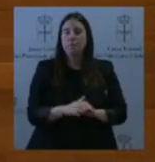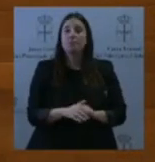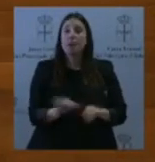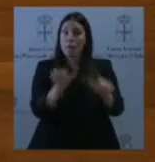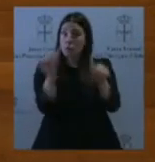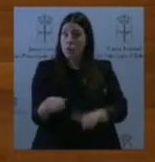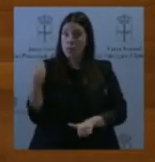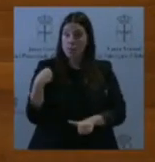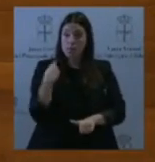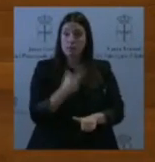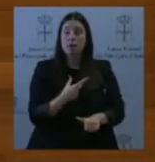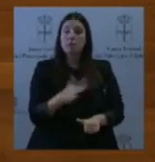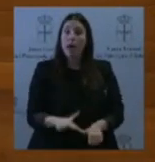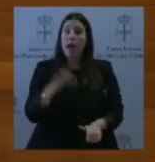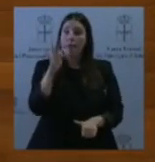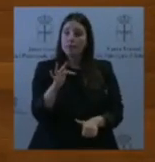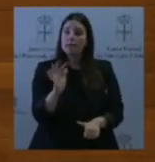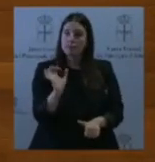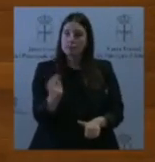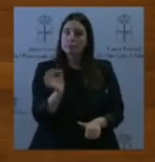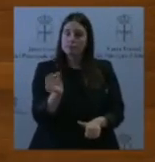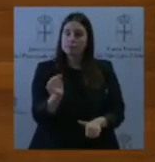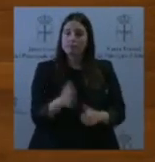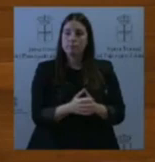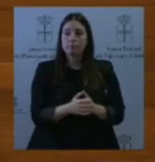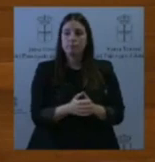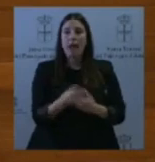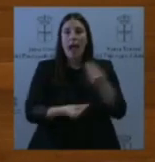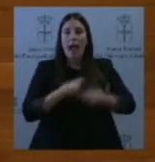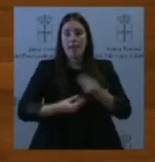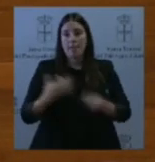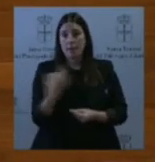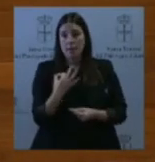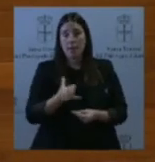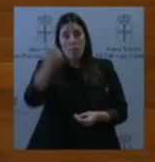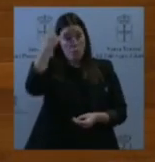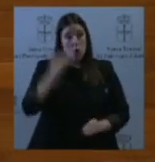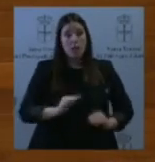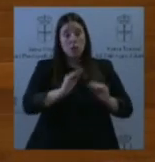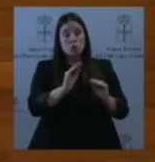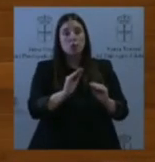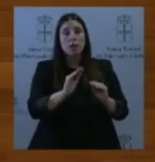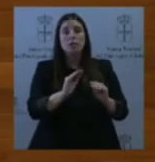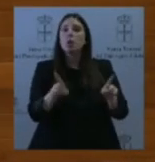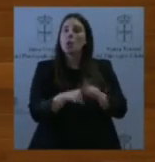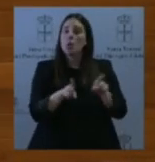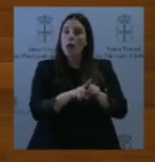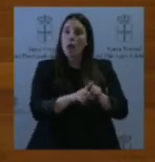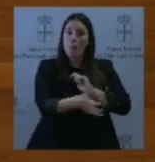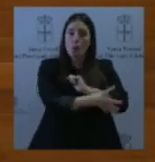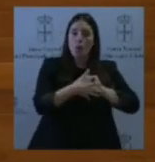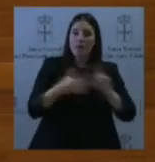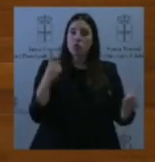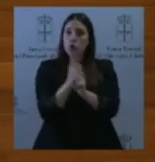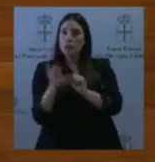evidentemente, que lo que hace también, y es ideología, es enfrentar a pobres contra pobres, a gente necesitada contra gente